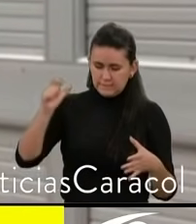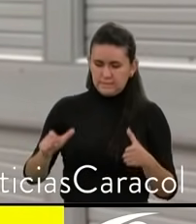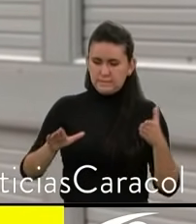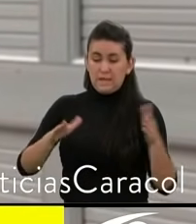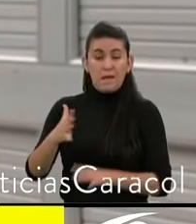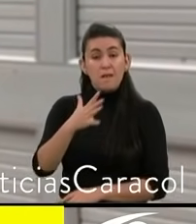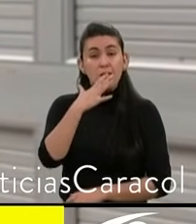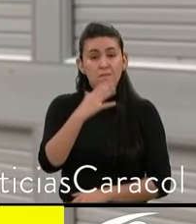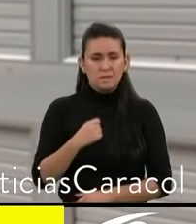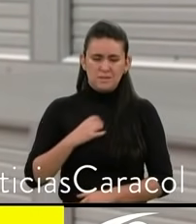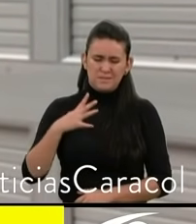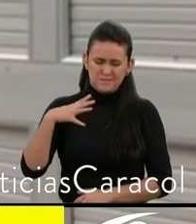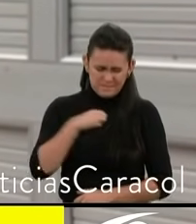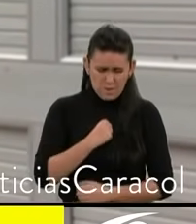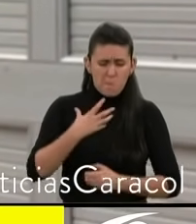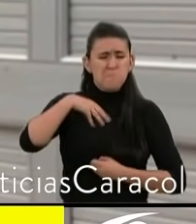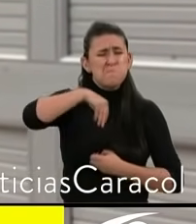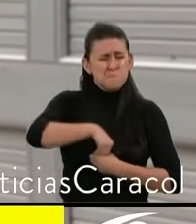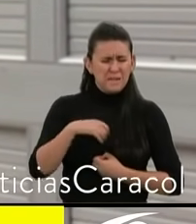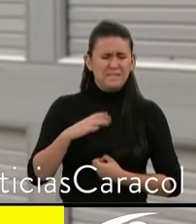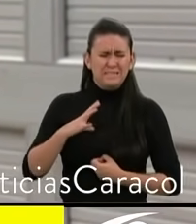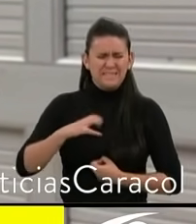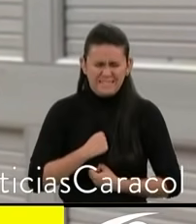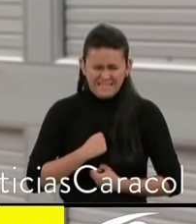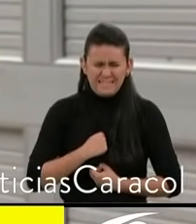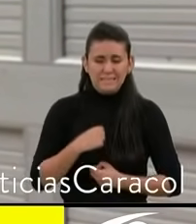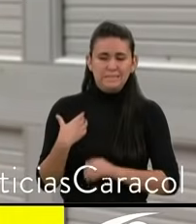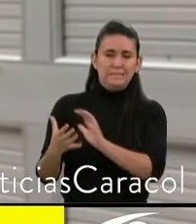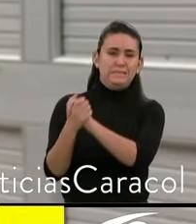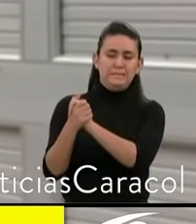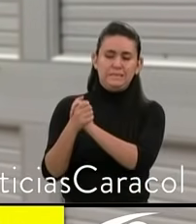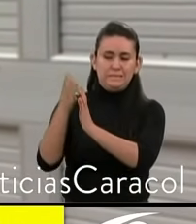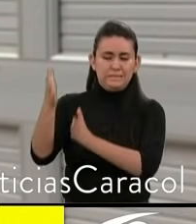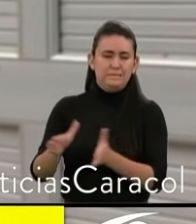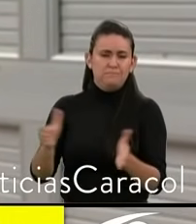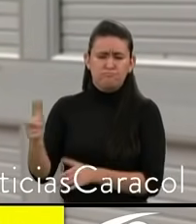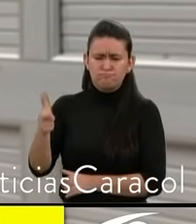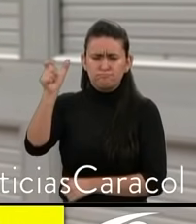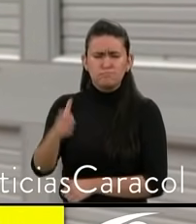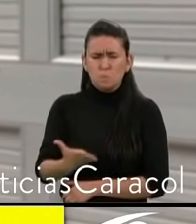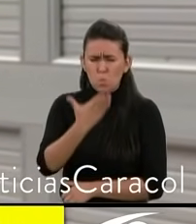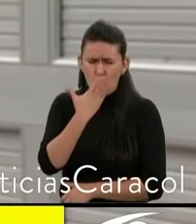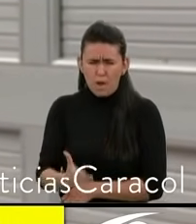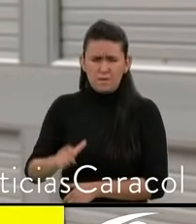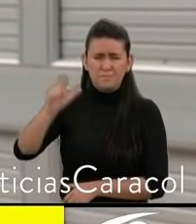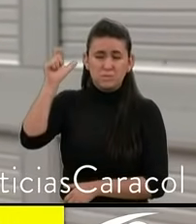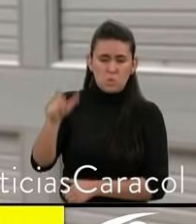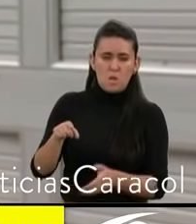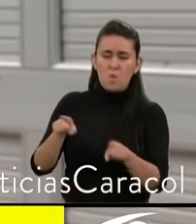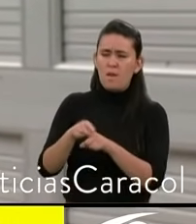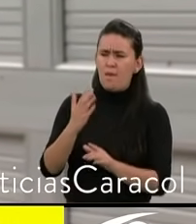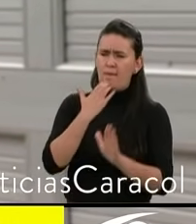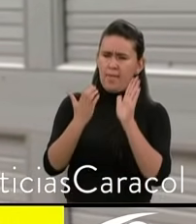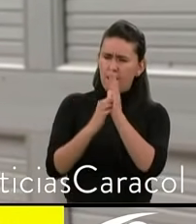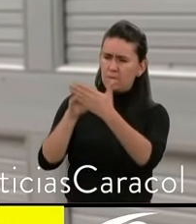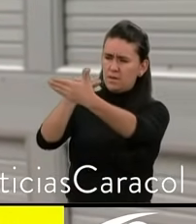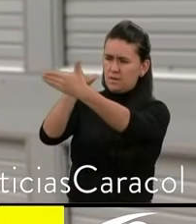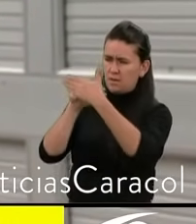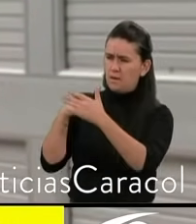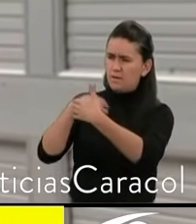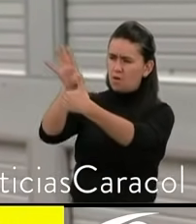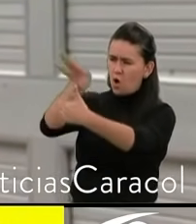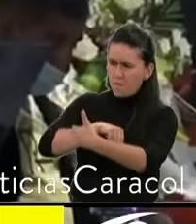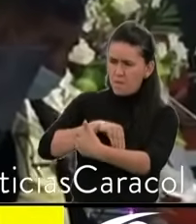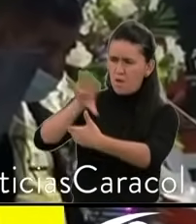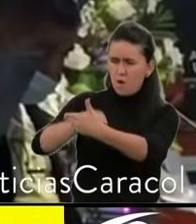soy triste, derrotado por dentro, porque perdí un gran amigo, perdí una gran persona, perdí un ejemplo a seguir en